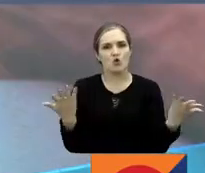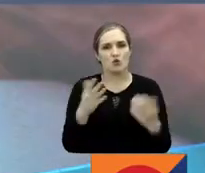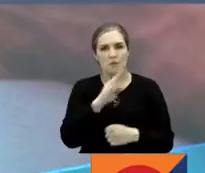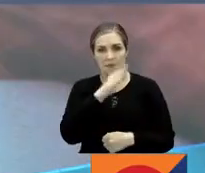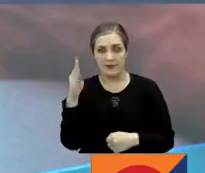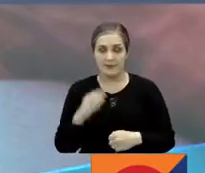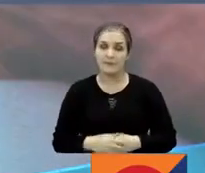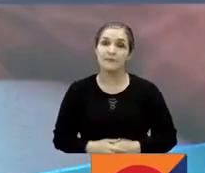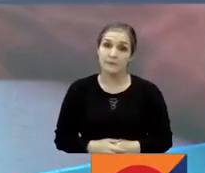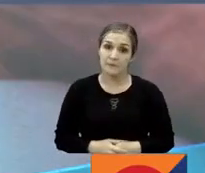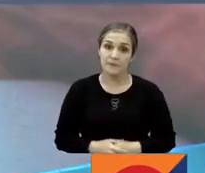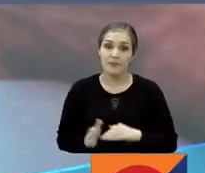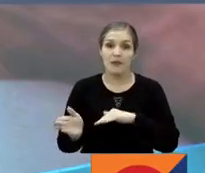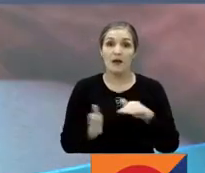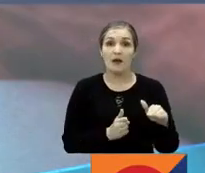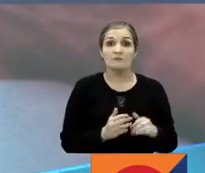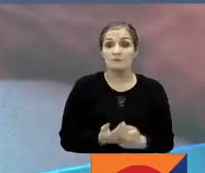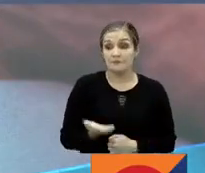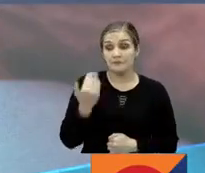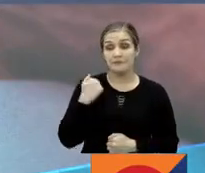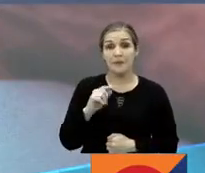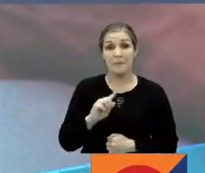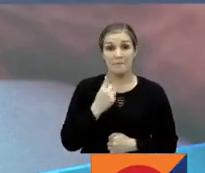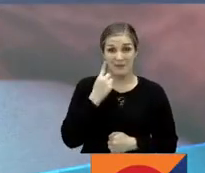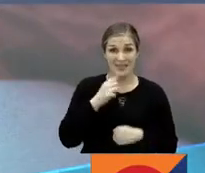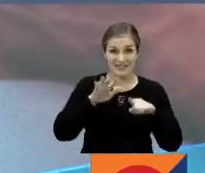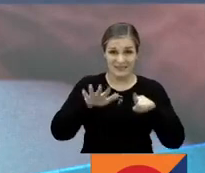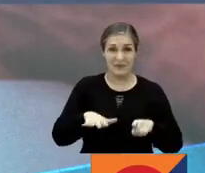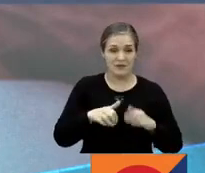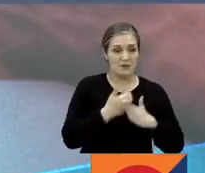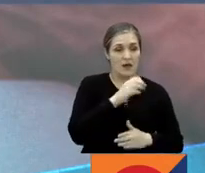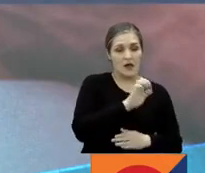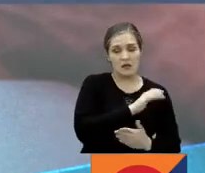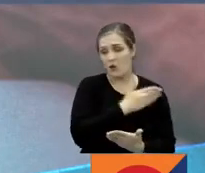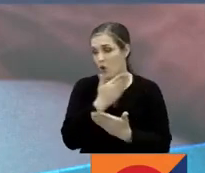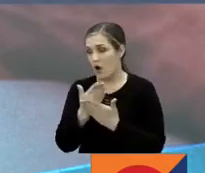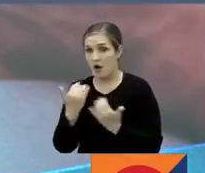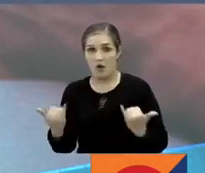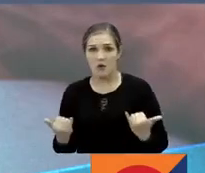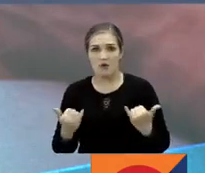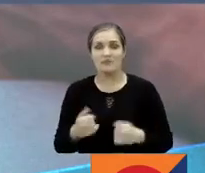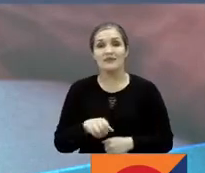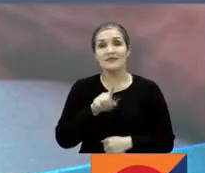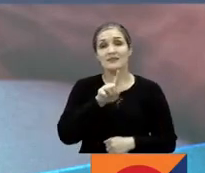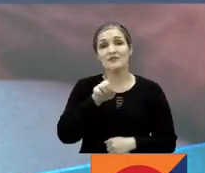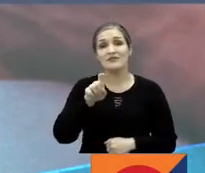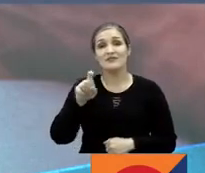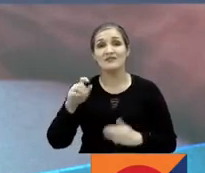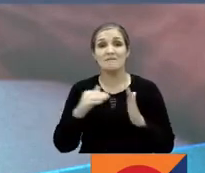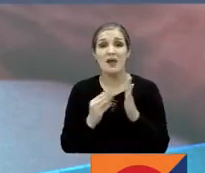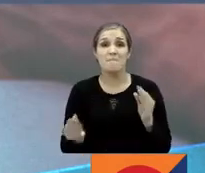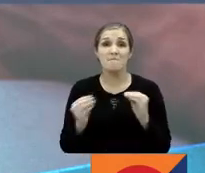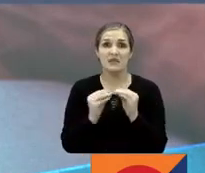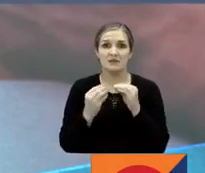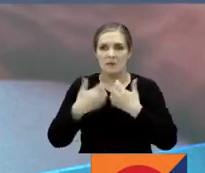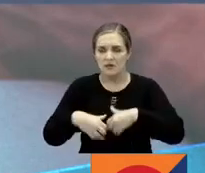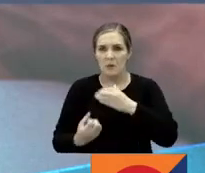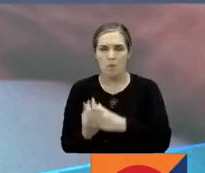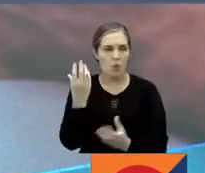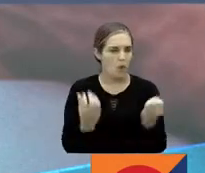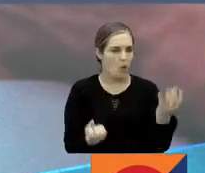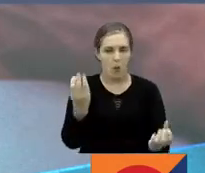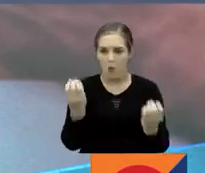Durante el primer semestre de este año se crearon 166.000 empresas en Colombia, número que el gobierno y empresarios ven como un reflejo de la